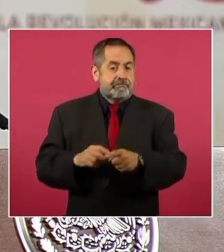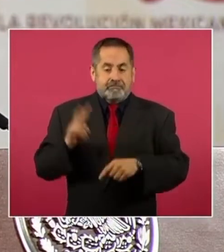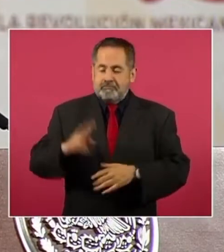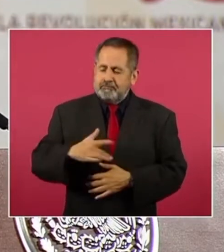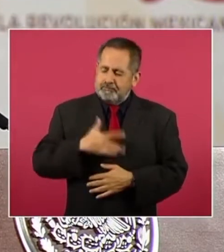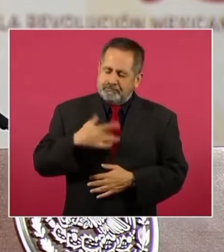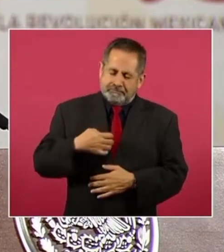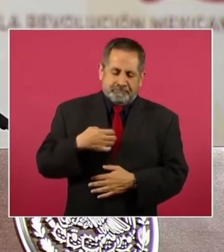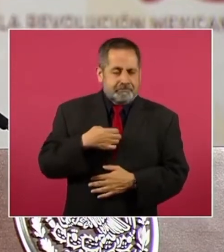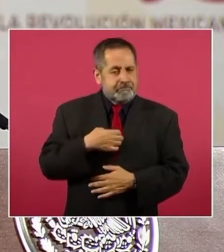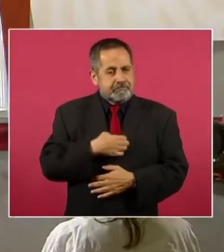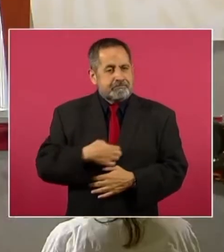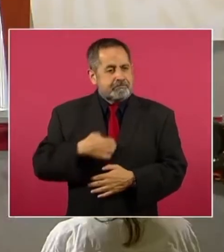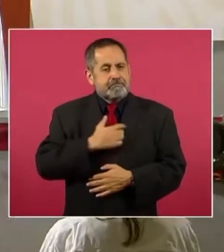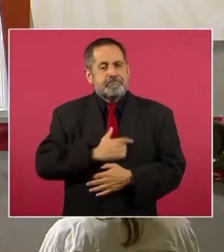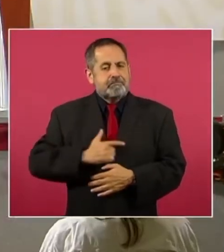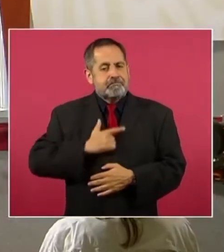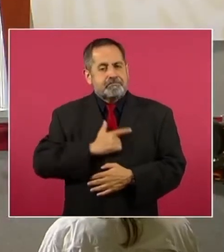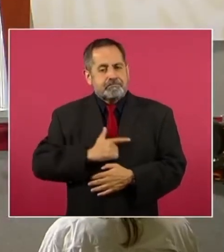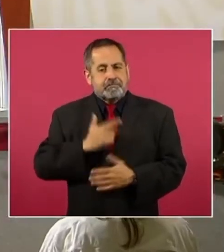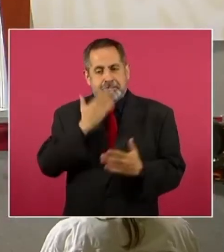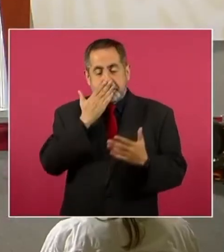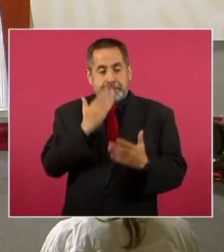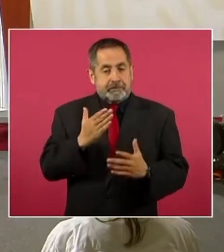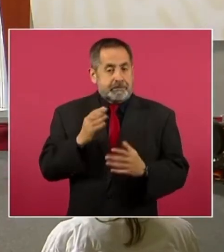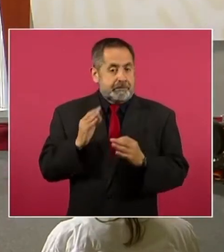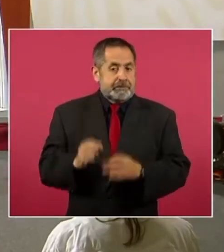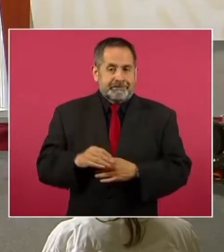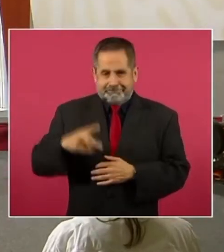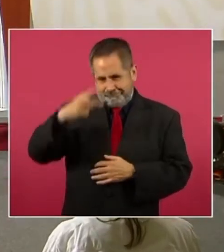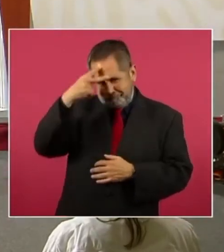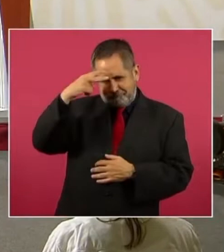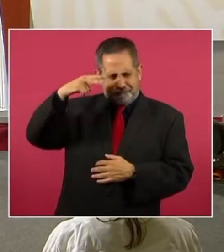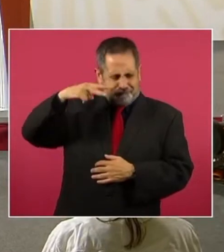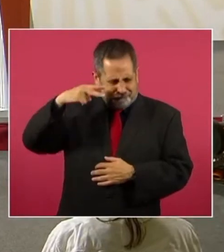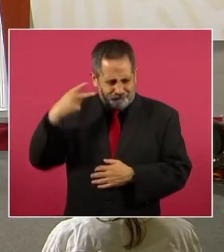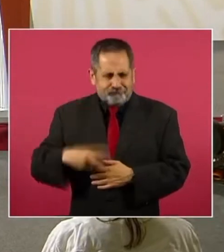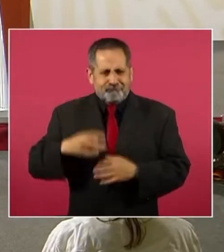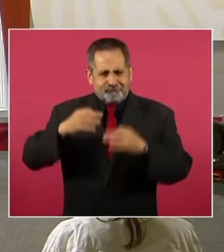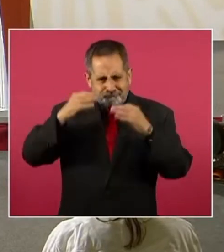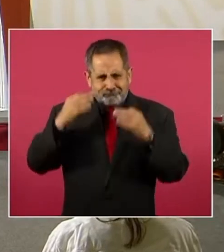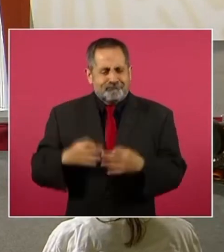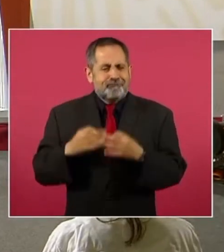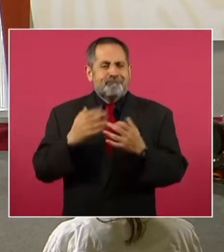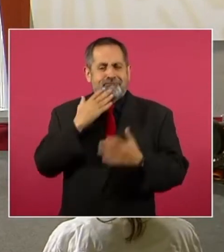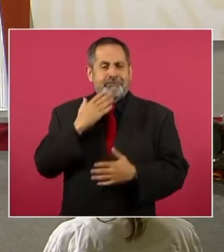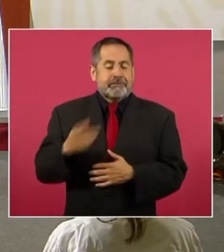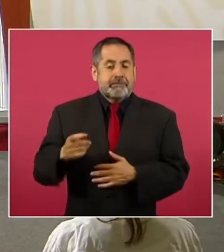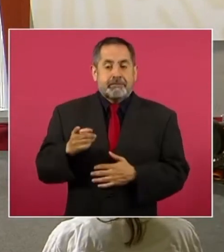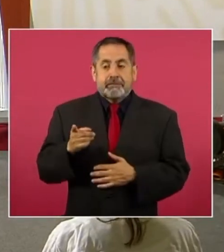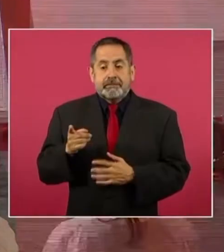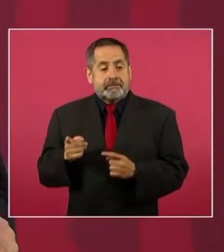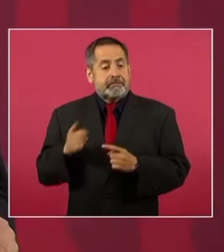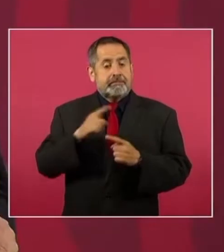da mucho gusto porque es mexicana y hija